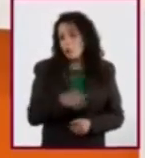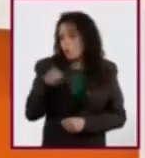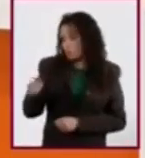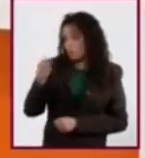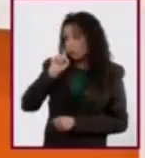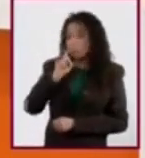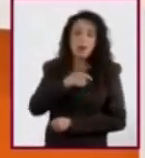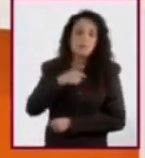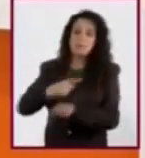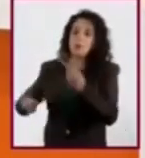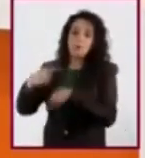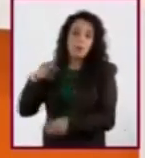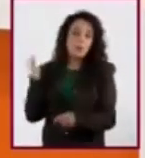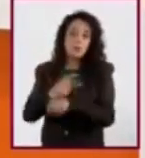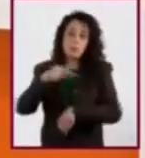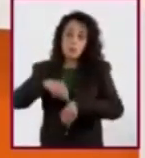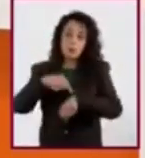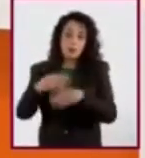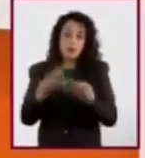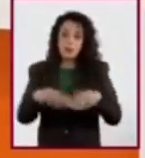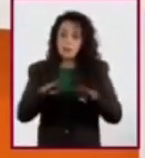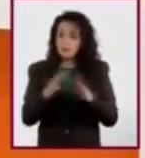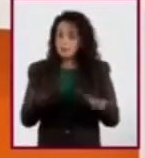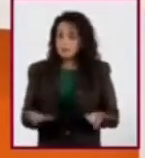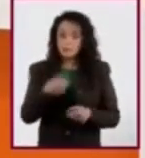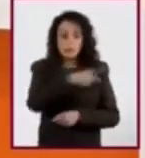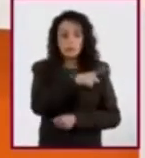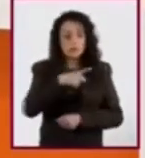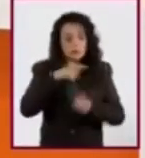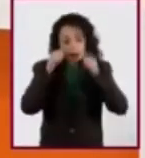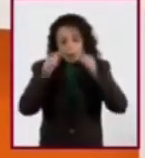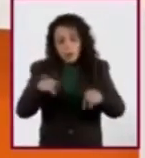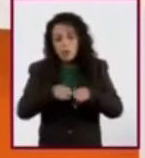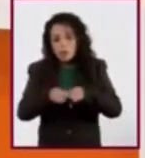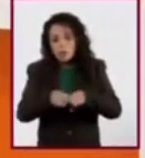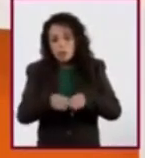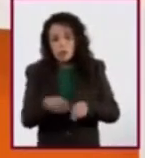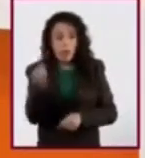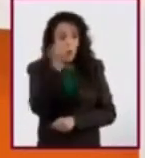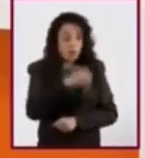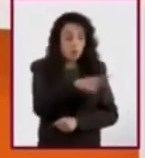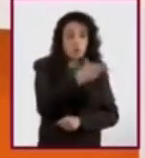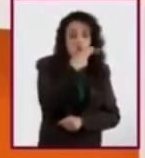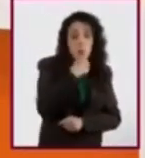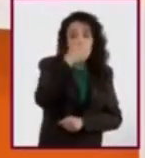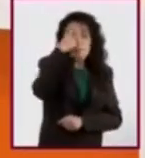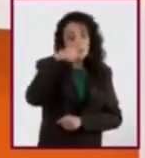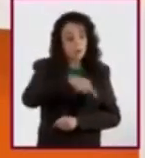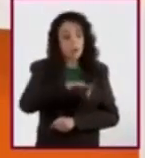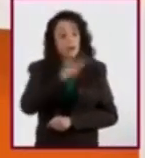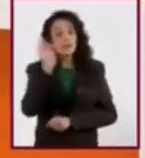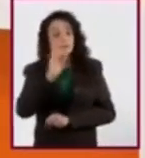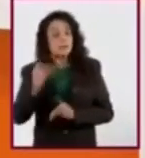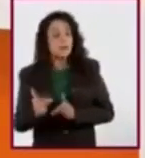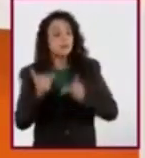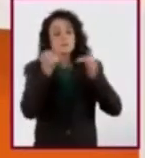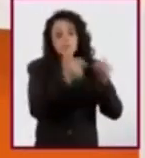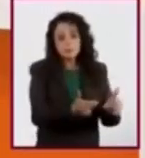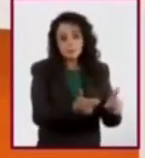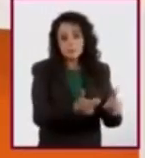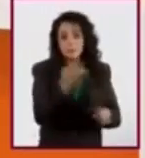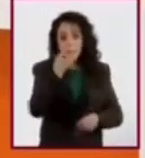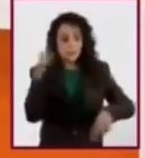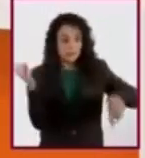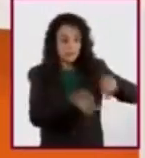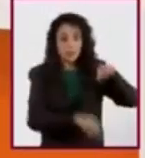regresar temprano. Atiende a tu hermano. Tiene que ser niño para que sea el heredero. Para desmontar este tipo de